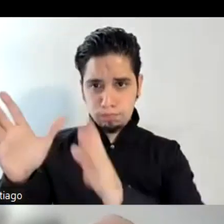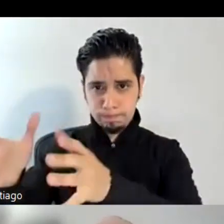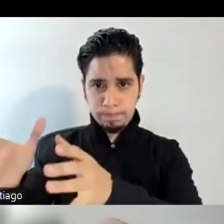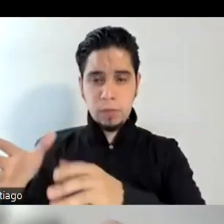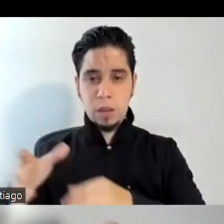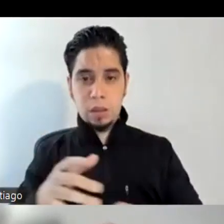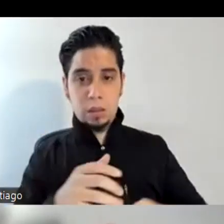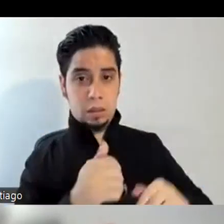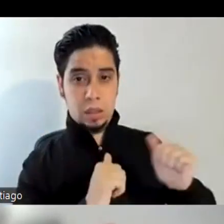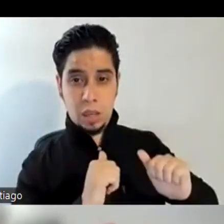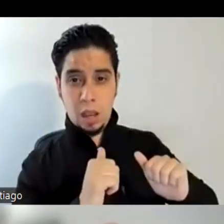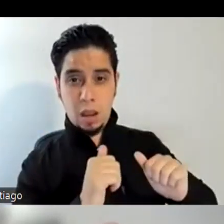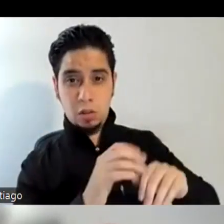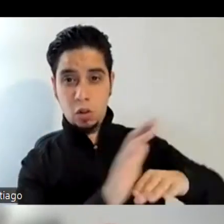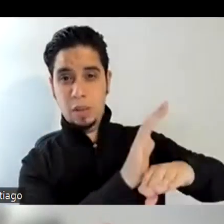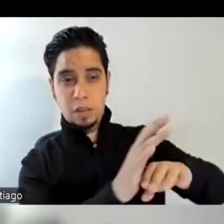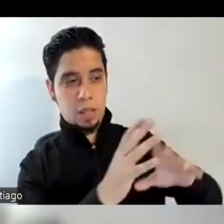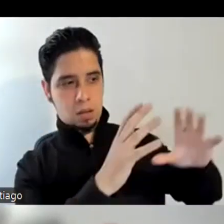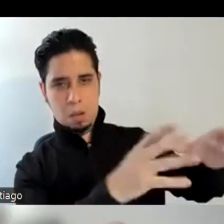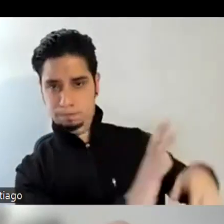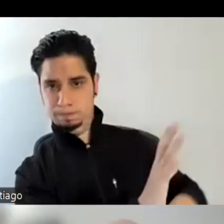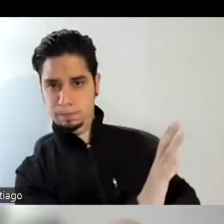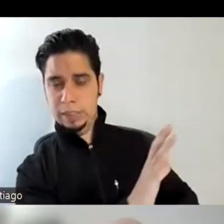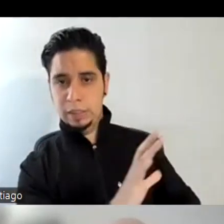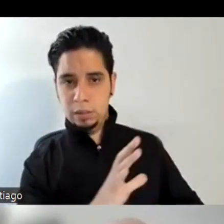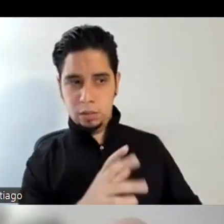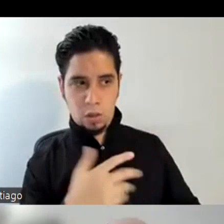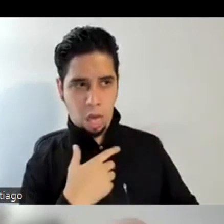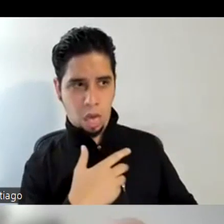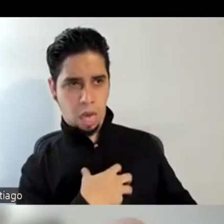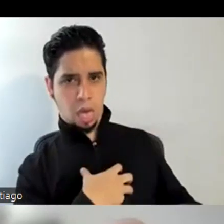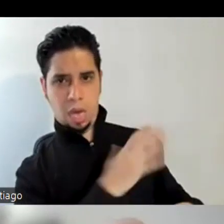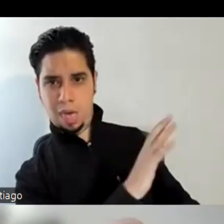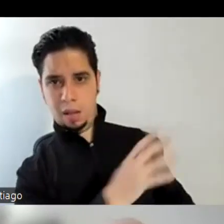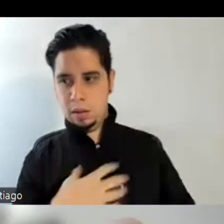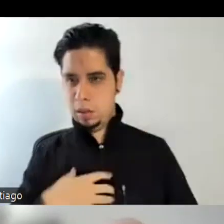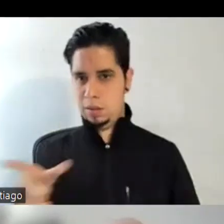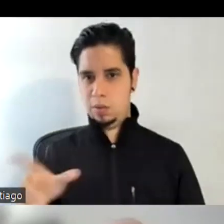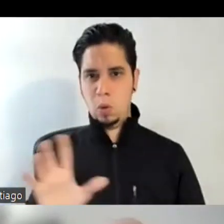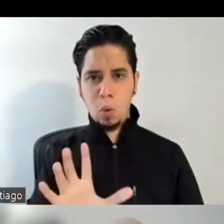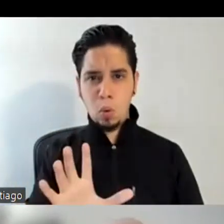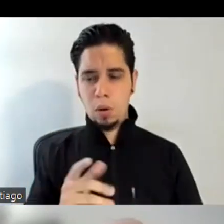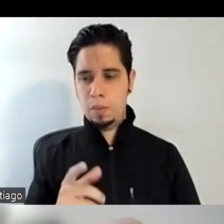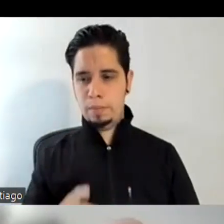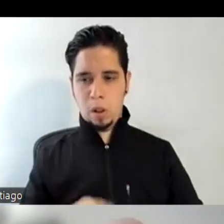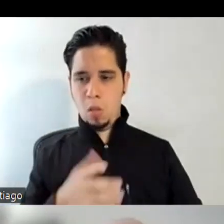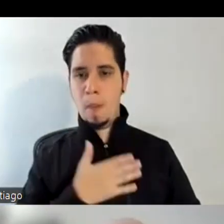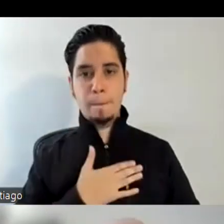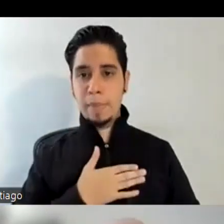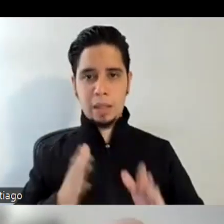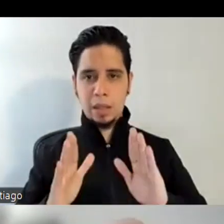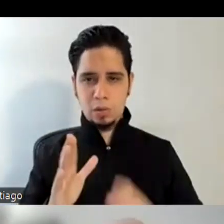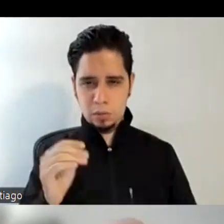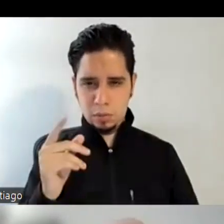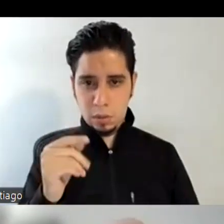es que no es lo que yo siento que es mi llamado. Claro. Así que, pues, ese tipo de trabajo es